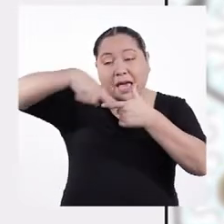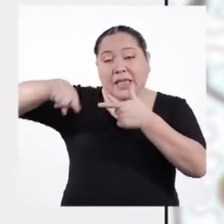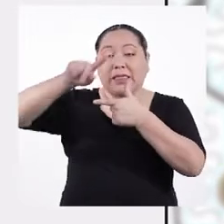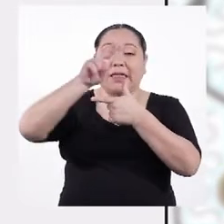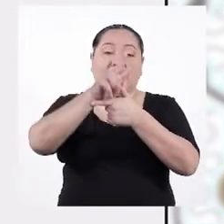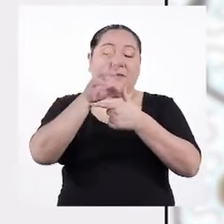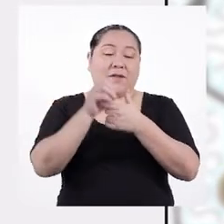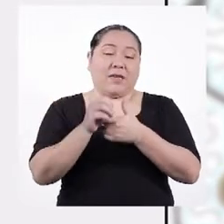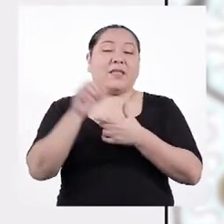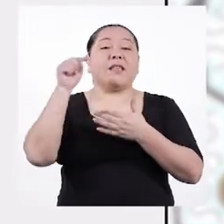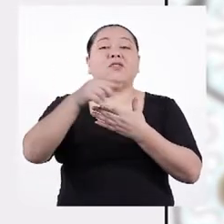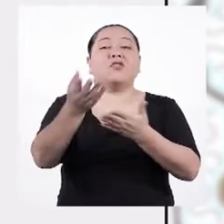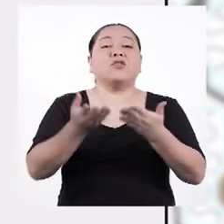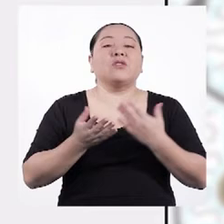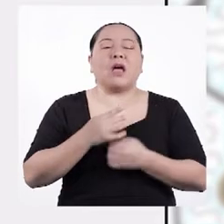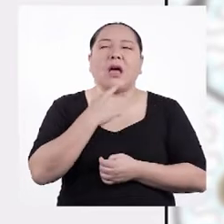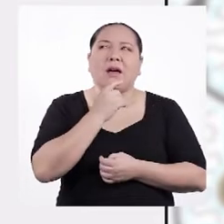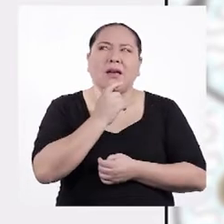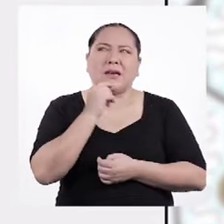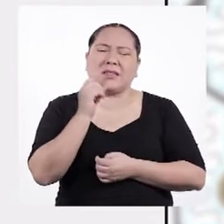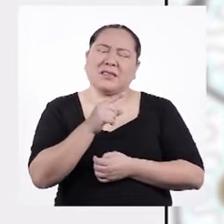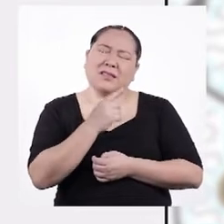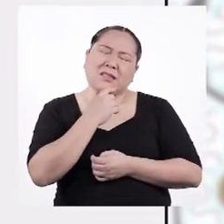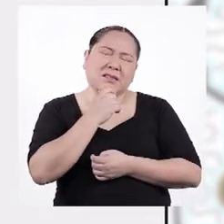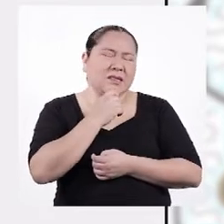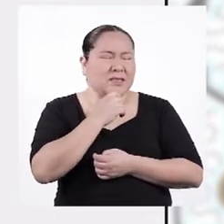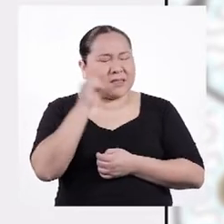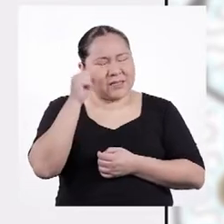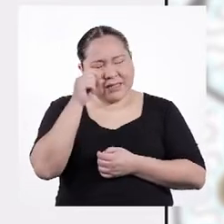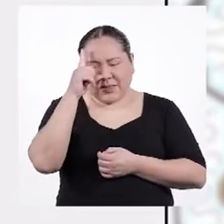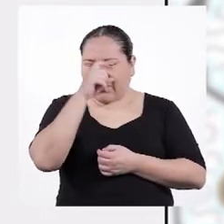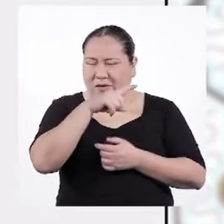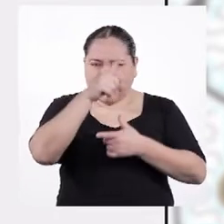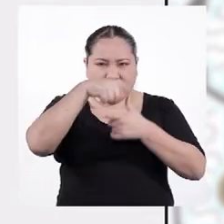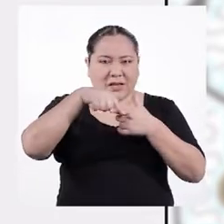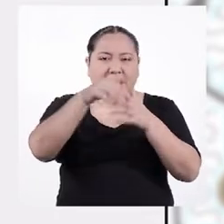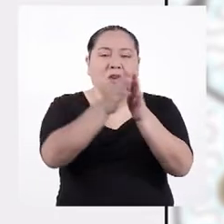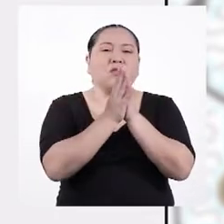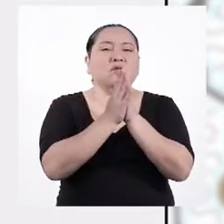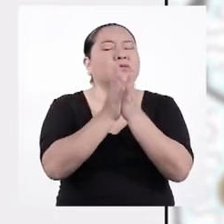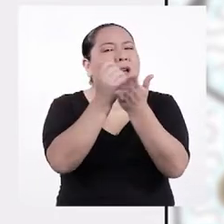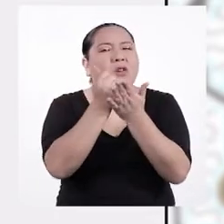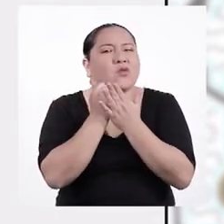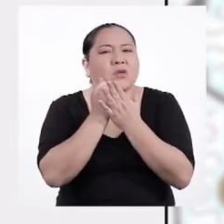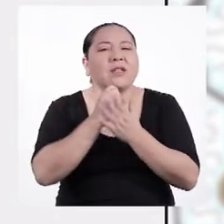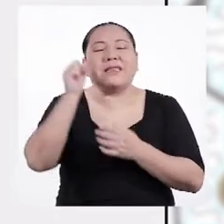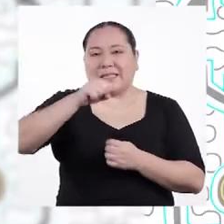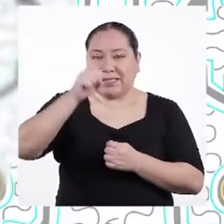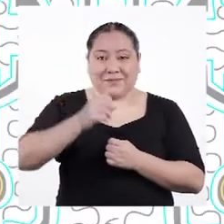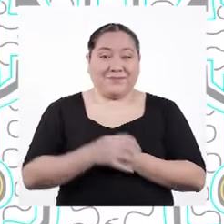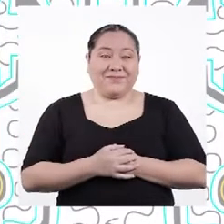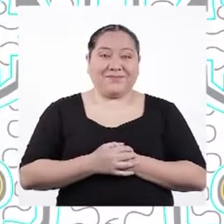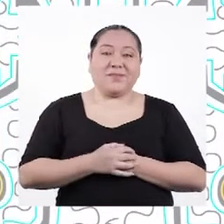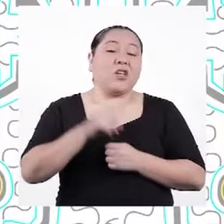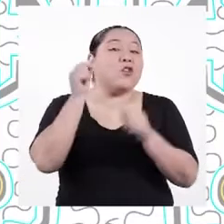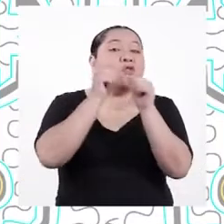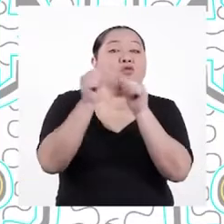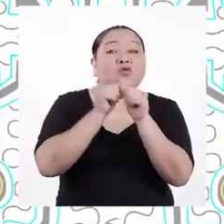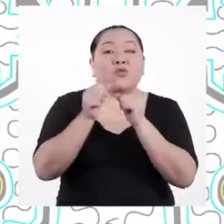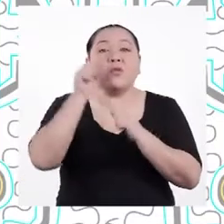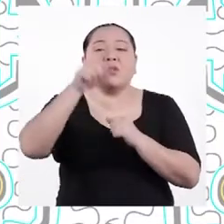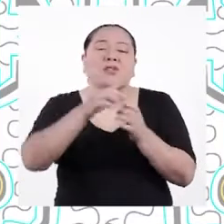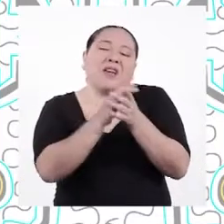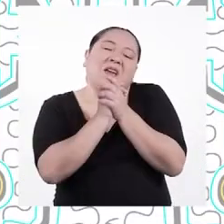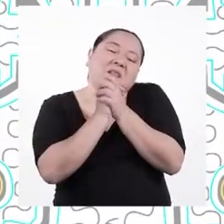daría... Uy, eso sí que está difícil para dividir. ¿Nos ayuda, Cubi? ¡Claro que sí! Los números son mis amigos